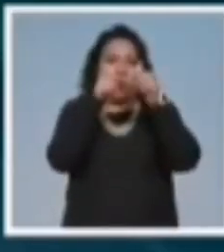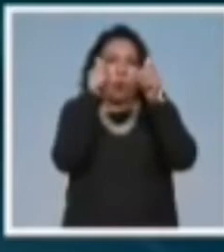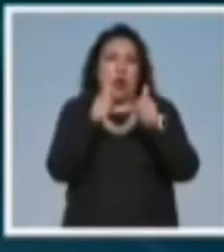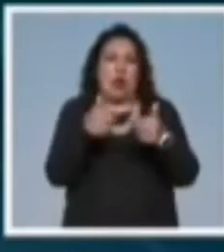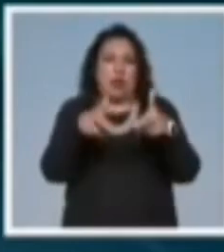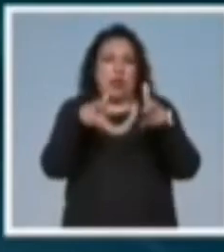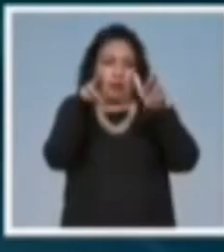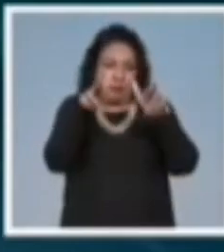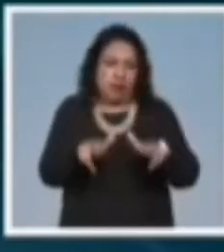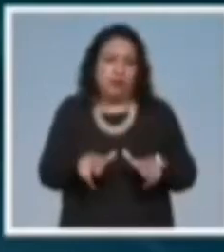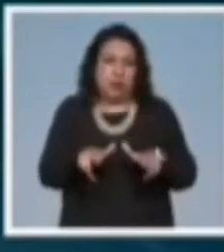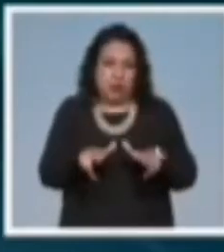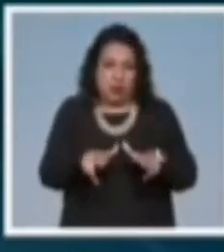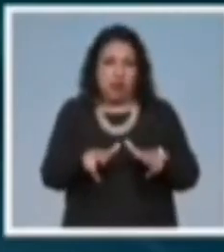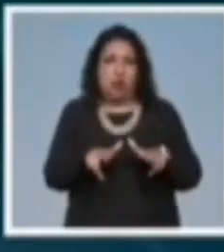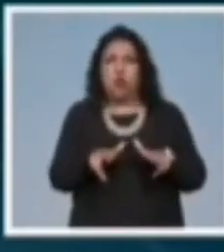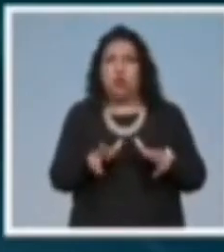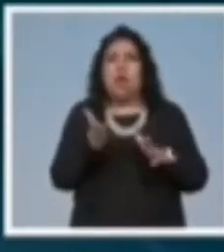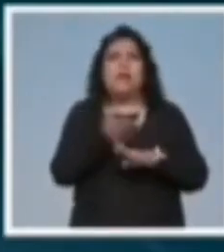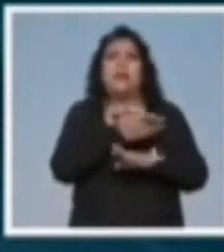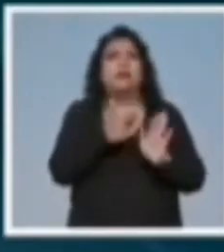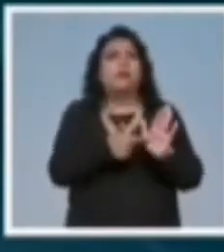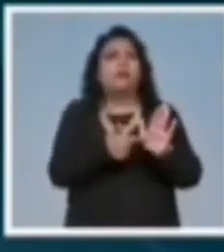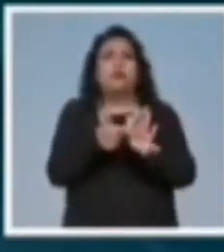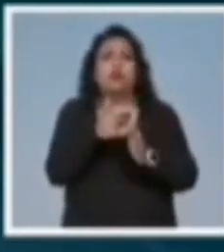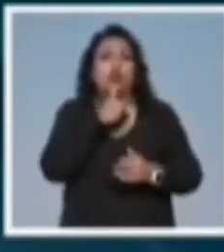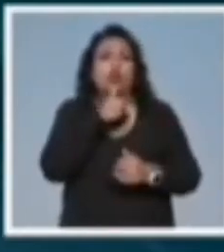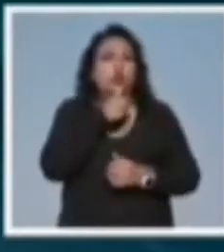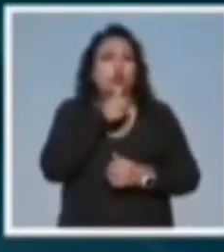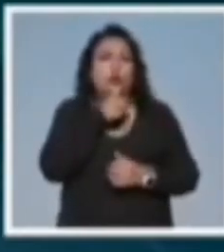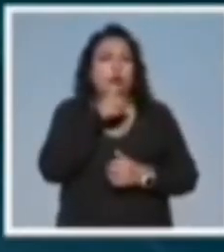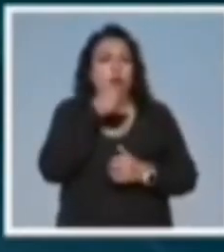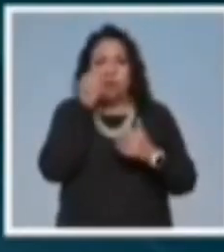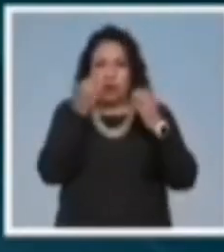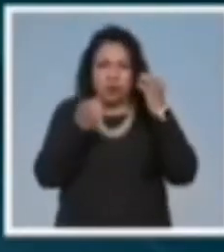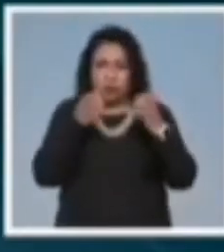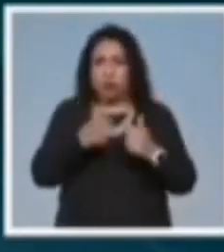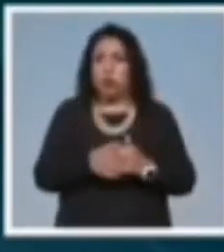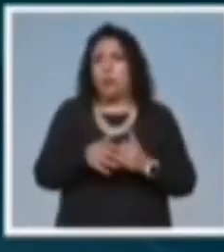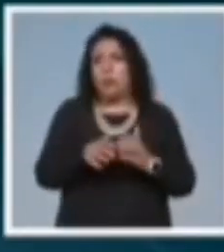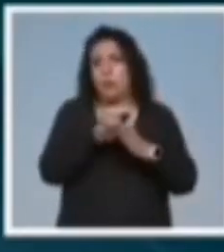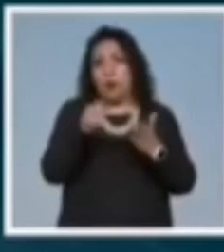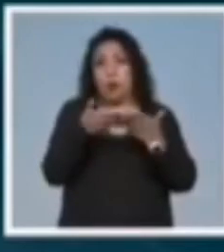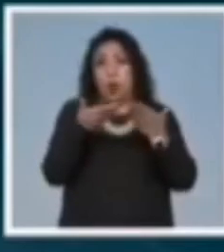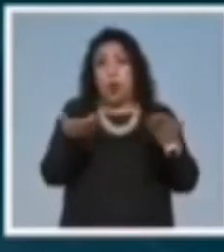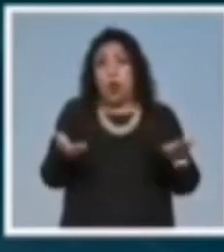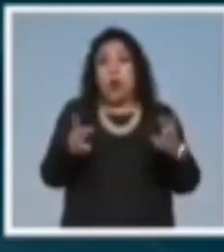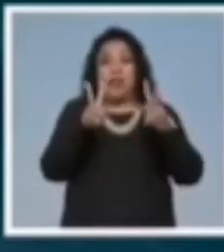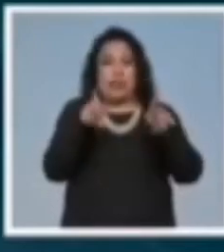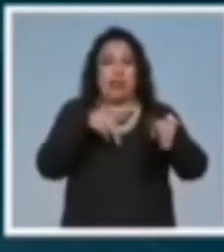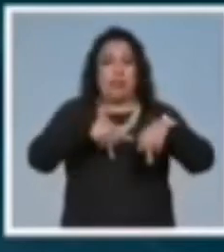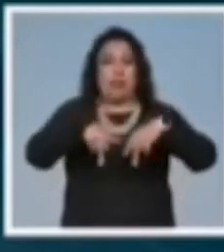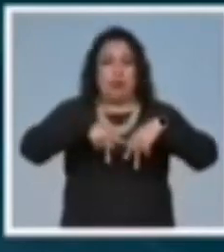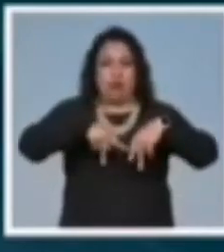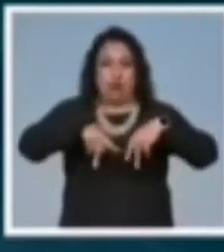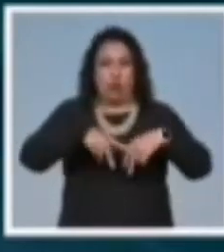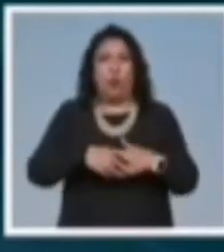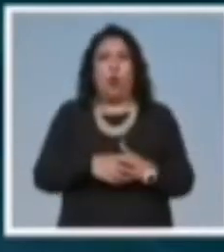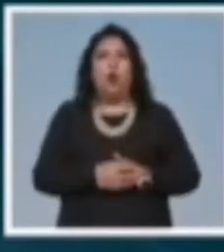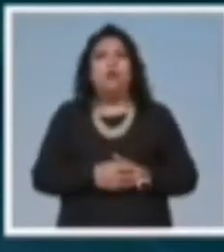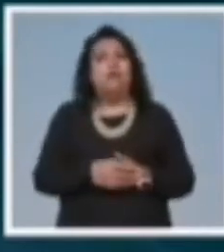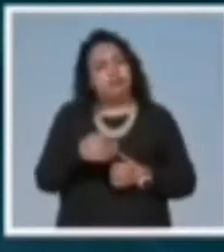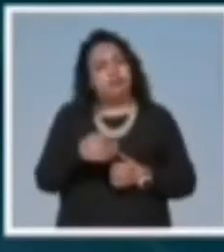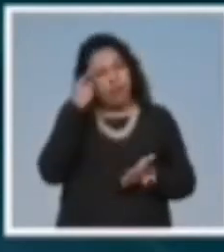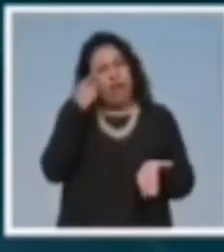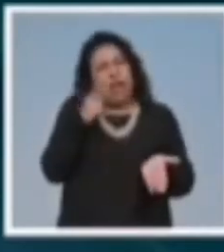representativas que no habían podido ser exhibidas. Por ejemplo, ahora que estoy hablando del fútbol,